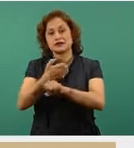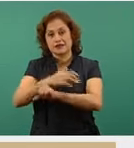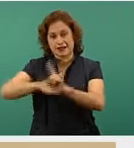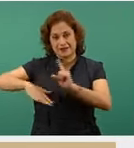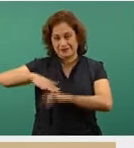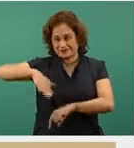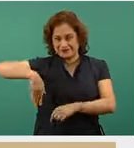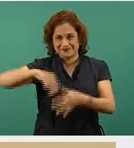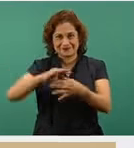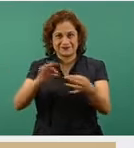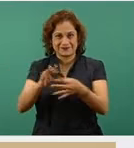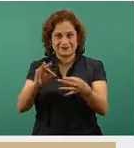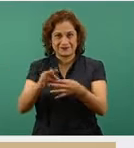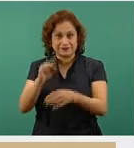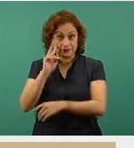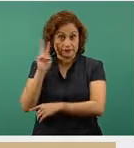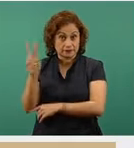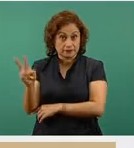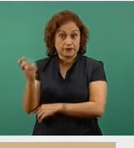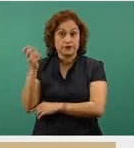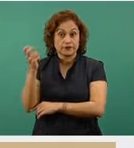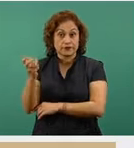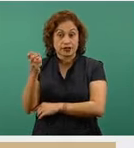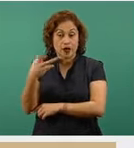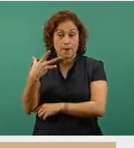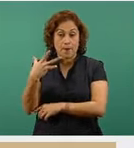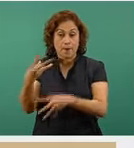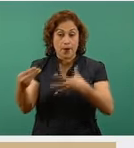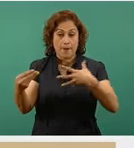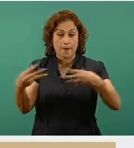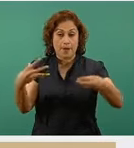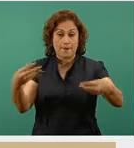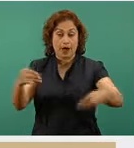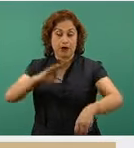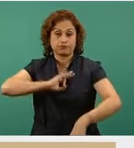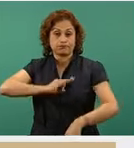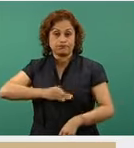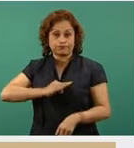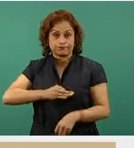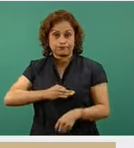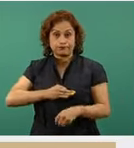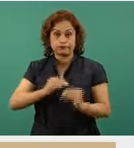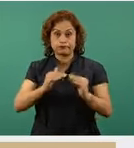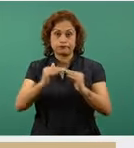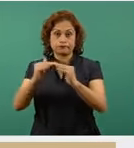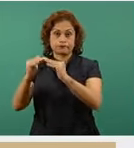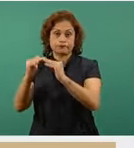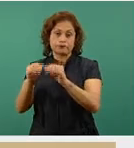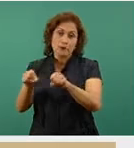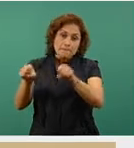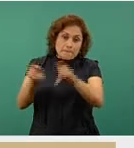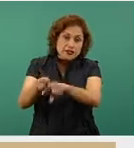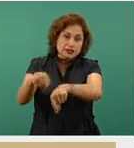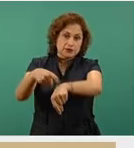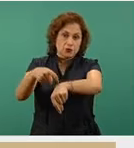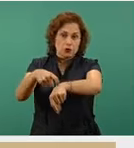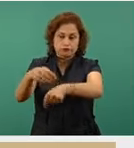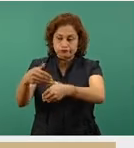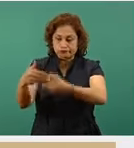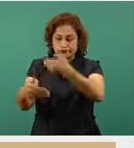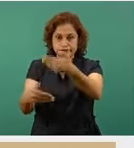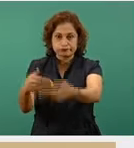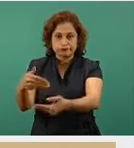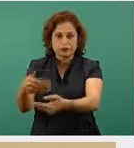la mayor intensidad epidémica y se sincronizaron en esa intensidad epidémica precisamente